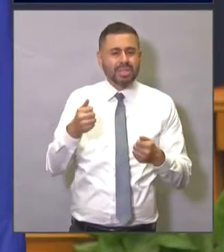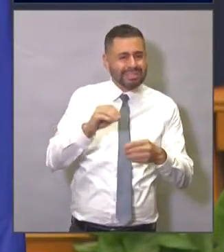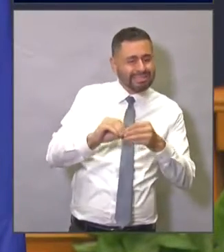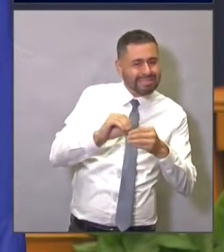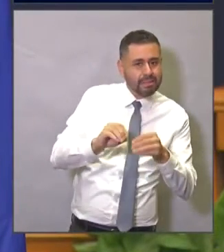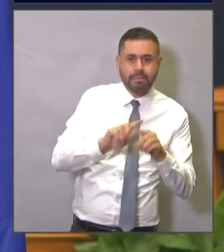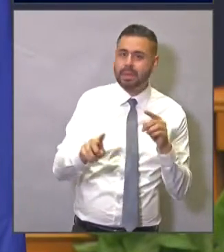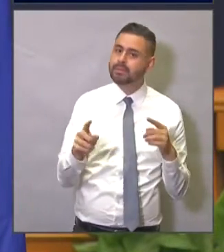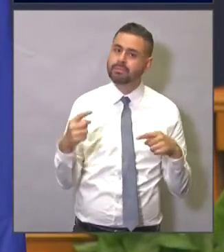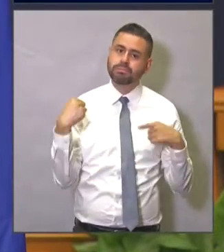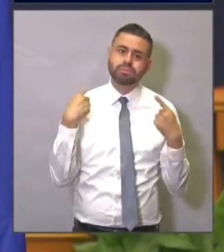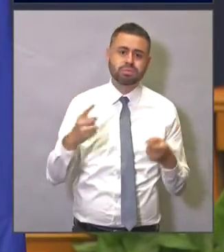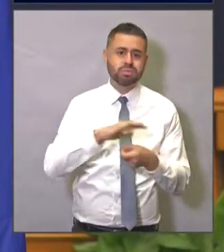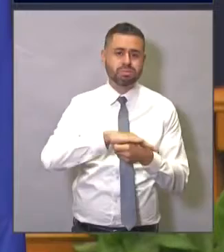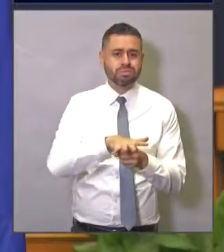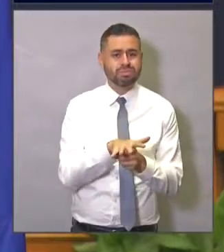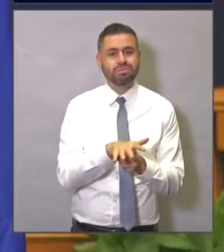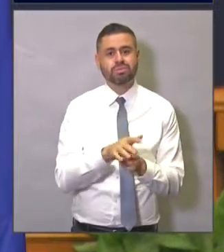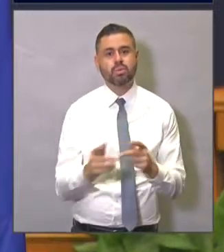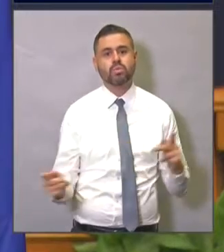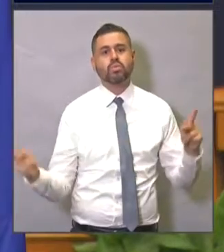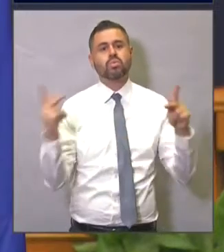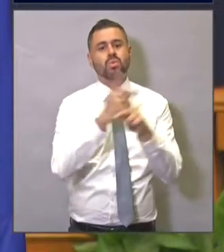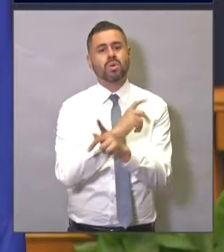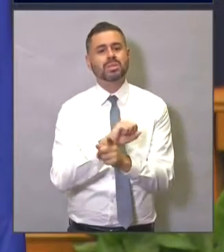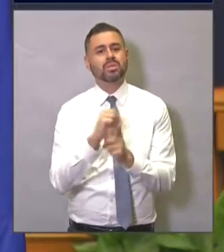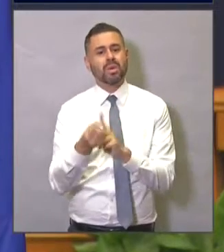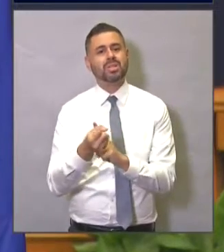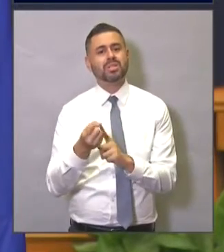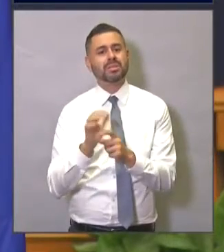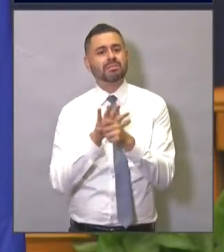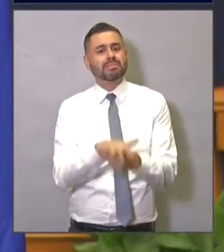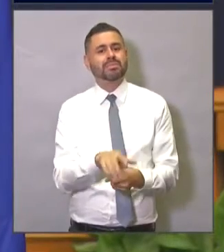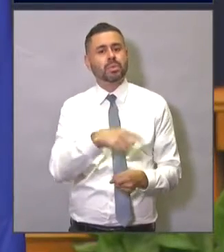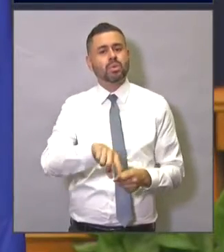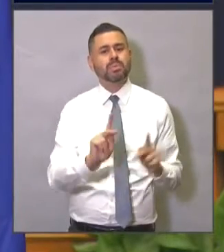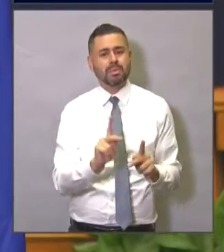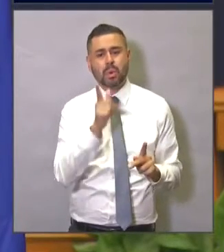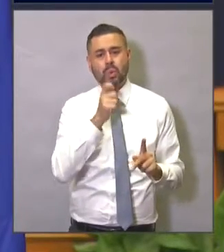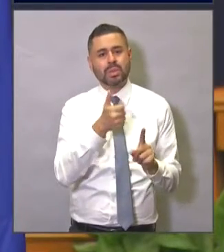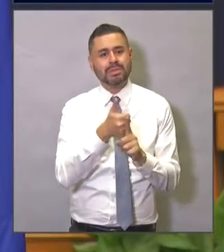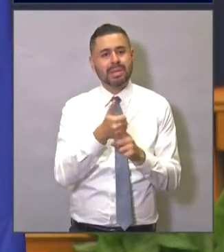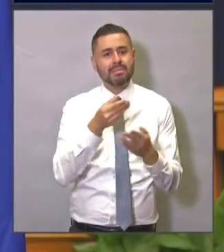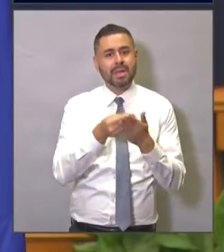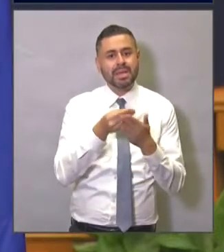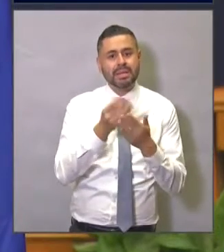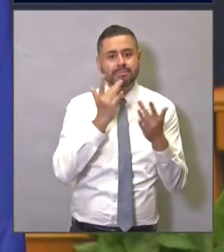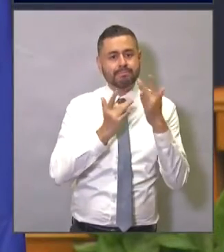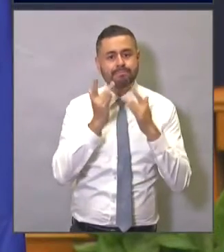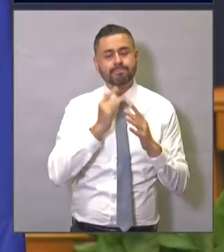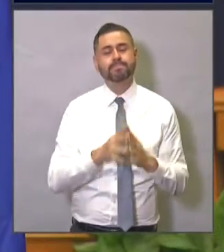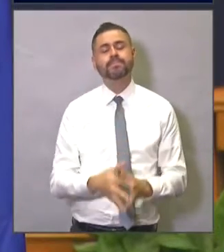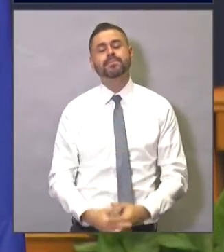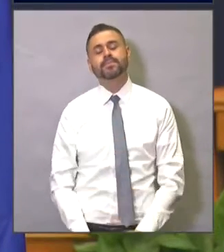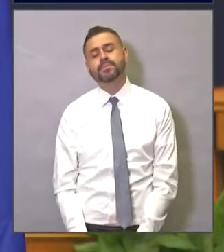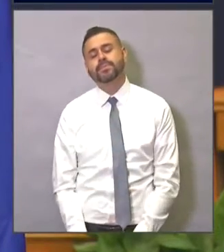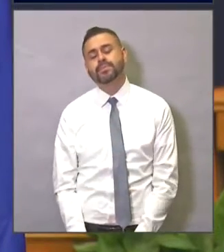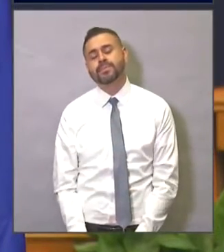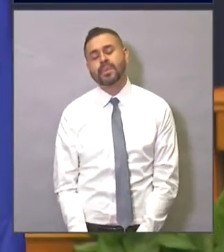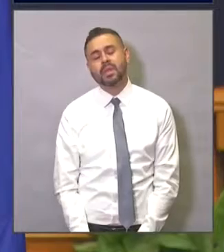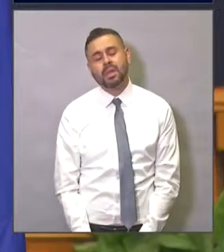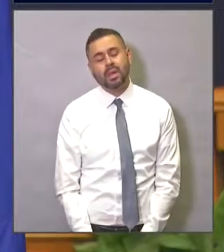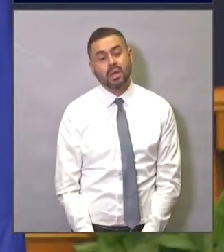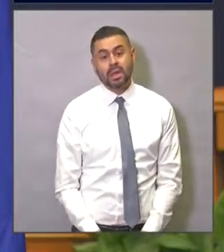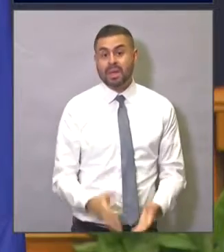haya pasado. Sabemos, sin embargo, que hay muchos trabajadores esenciales que no pueden quedarse en casa. Por